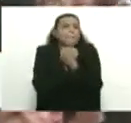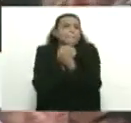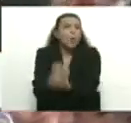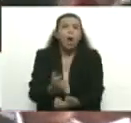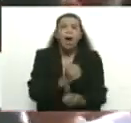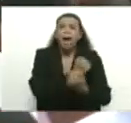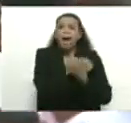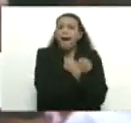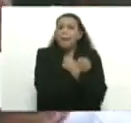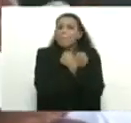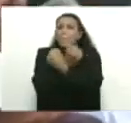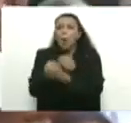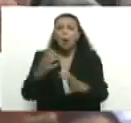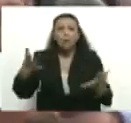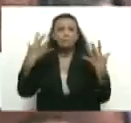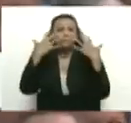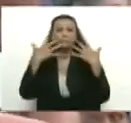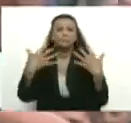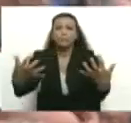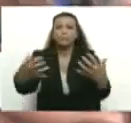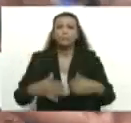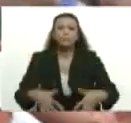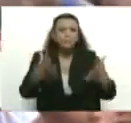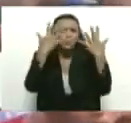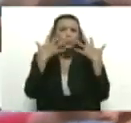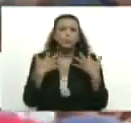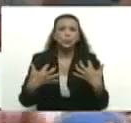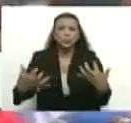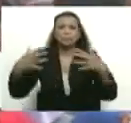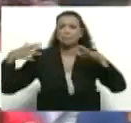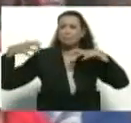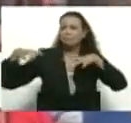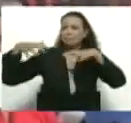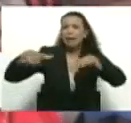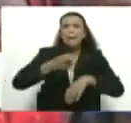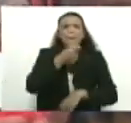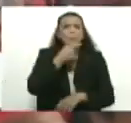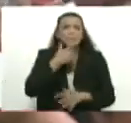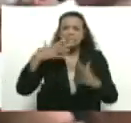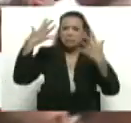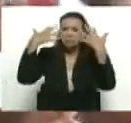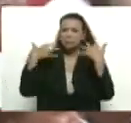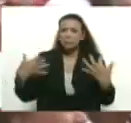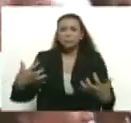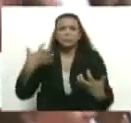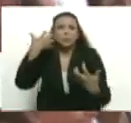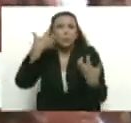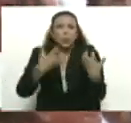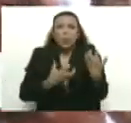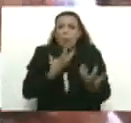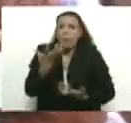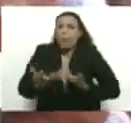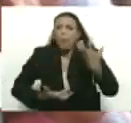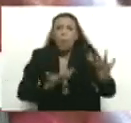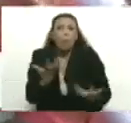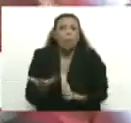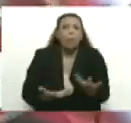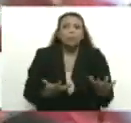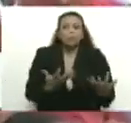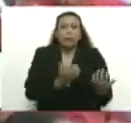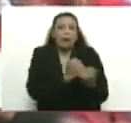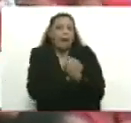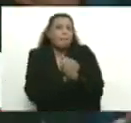Tanto amor se vivió en esta marcha tan bonita, tanto frenesí, dijera